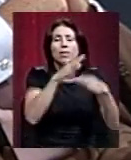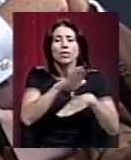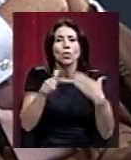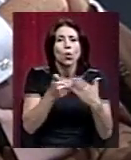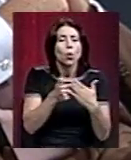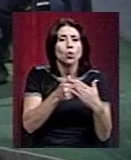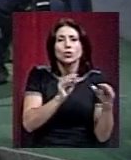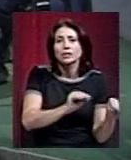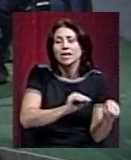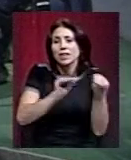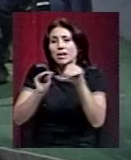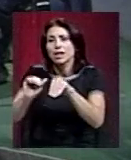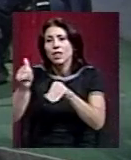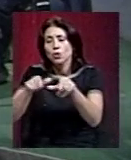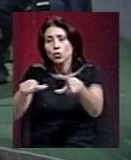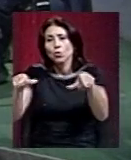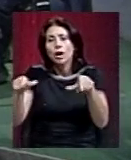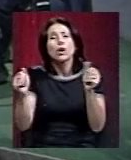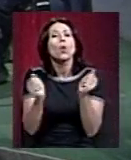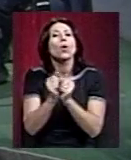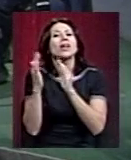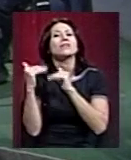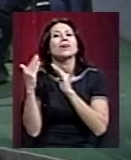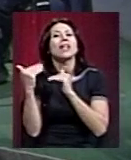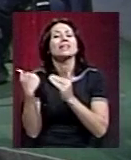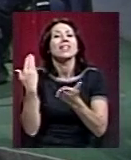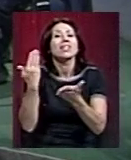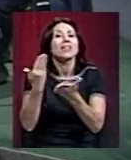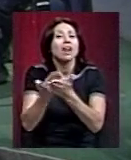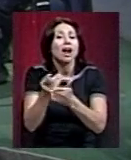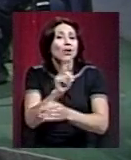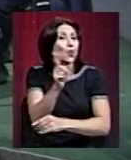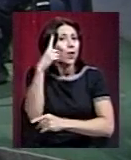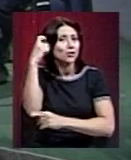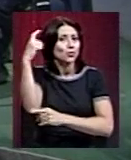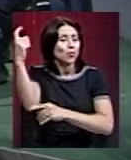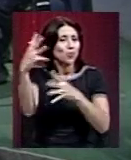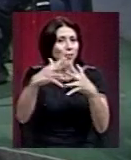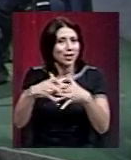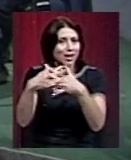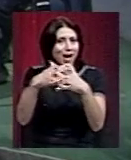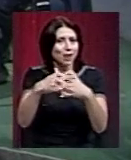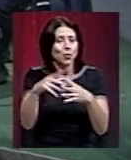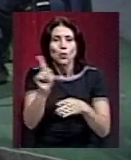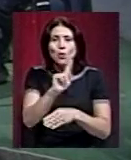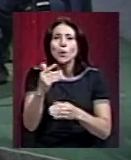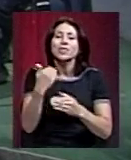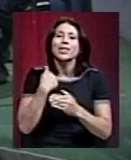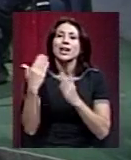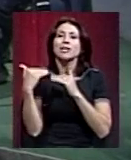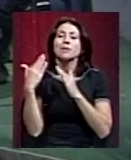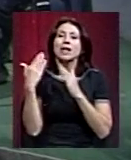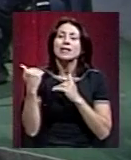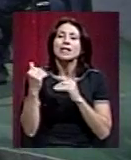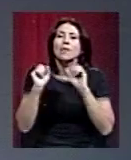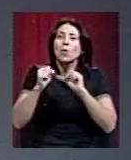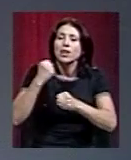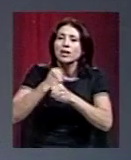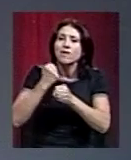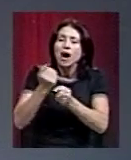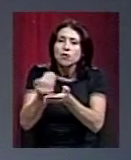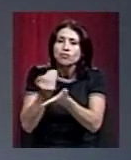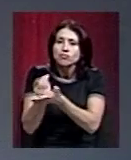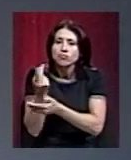llegar, no al sueño americano, sino a ganarse la vida para poder mandar algo a los